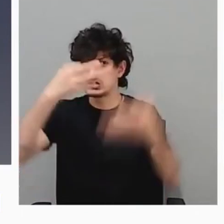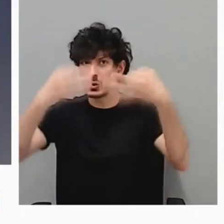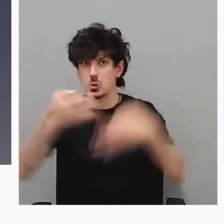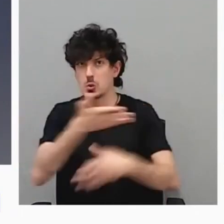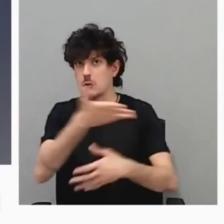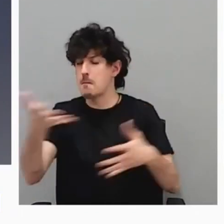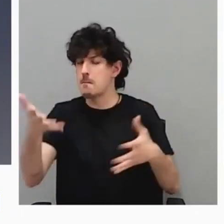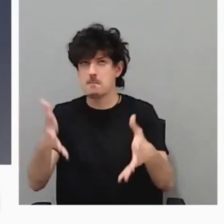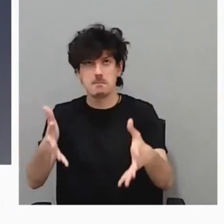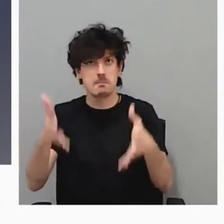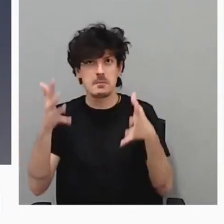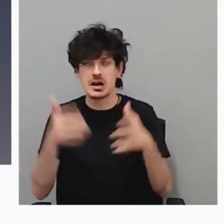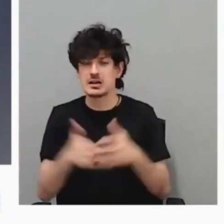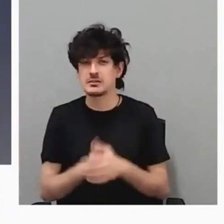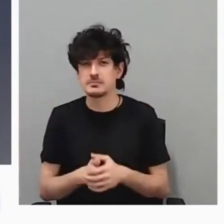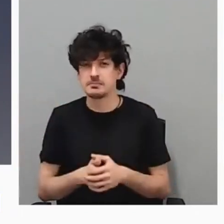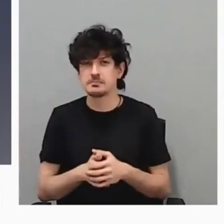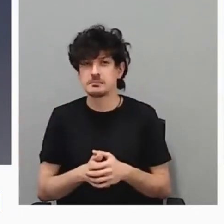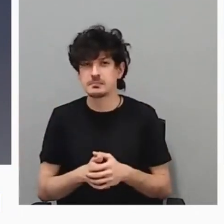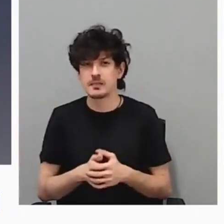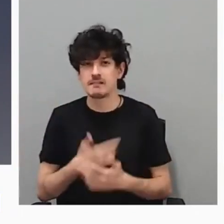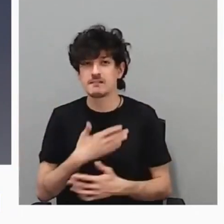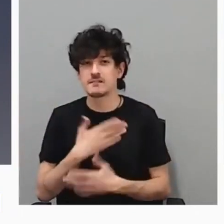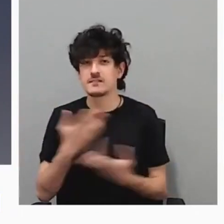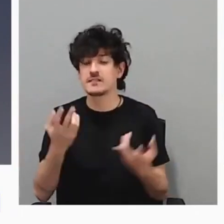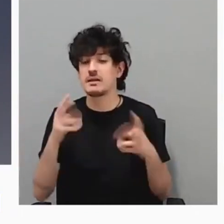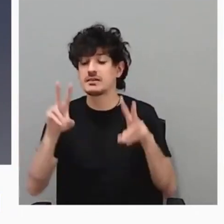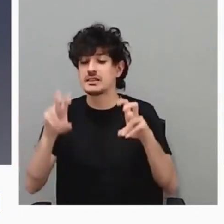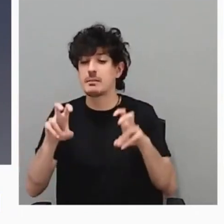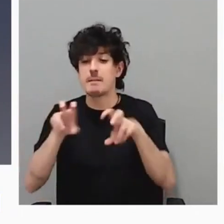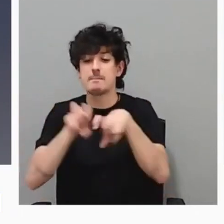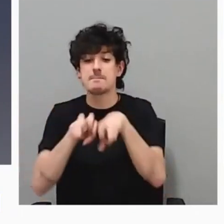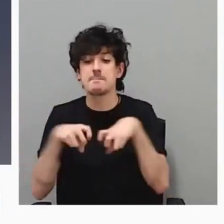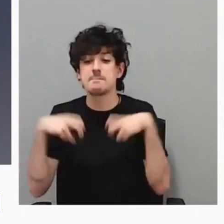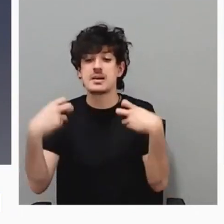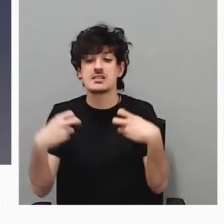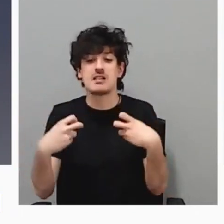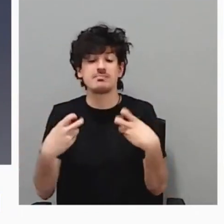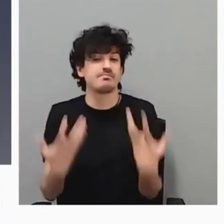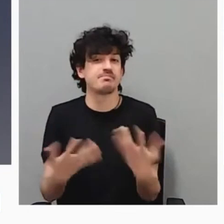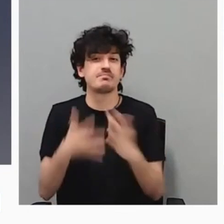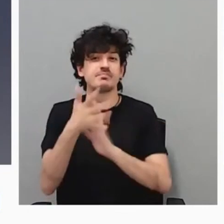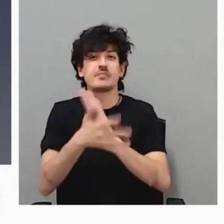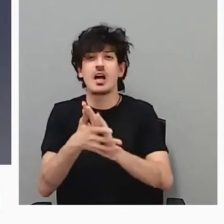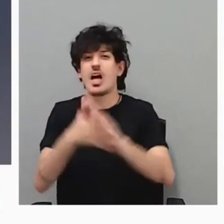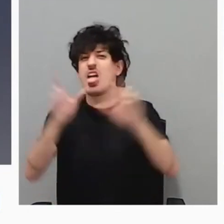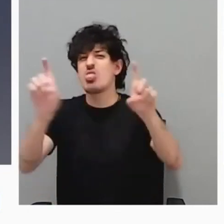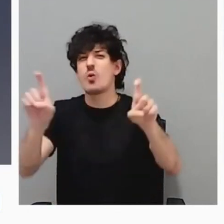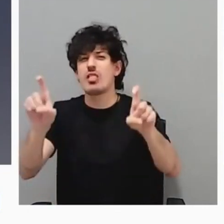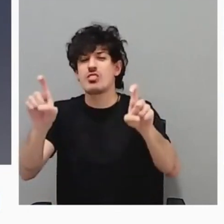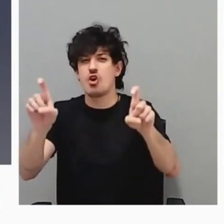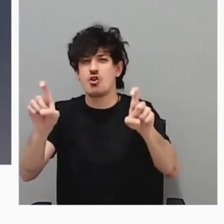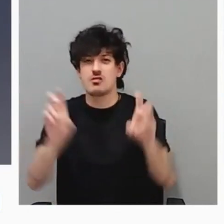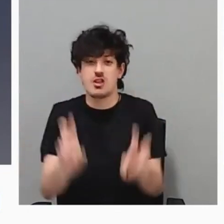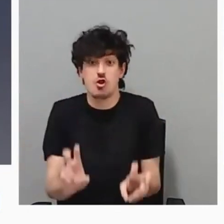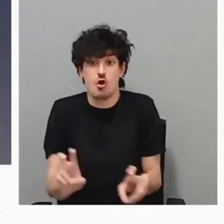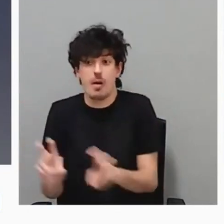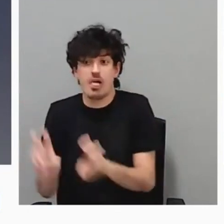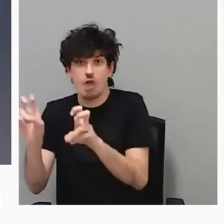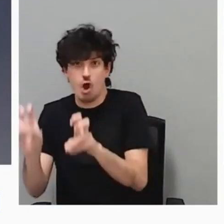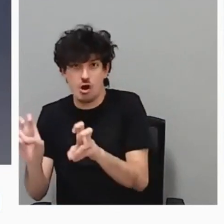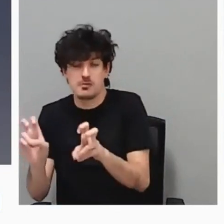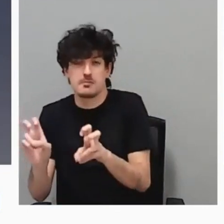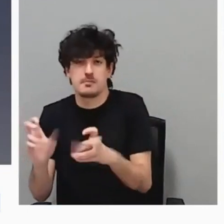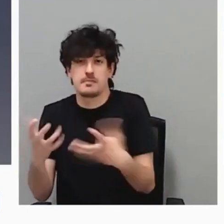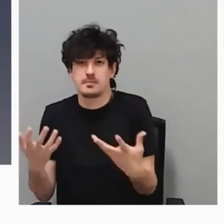simplemente contextualizar un poco el tema de la mesa, ¿no? Cuando estamos hablando de educación e innovación, y me gustaría resaltar